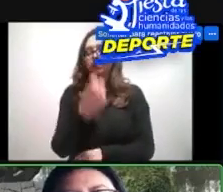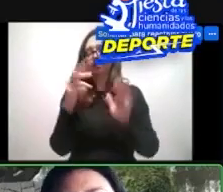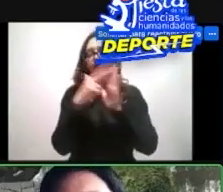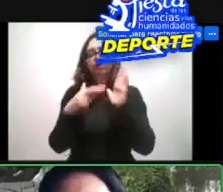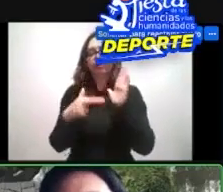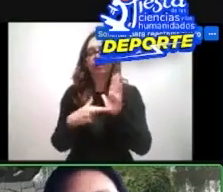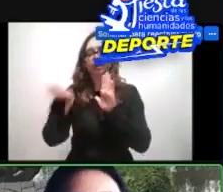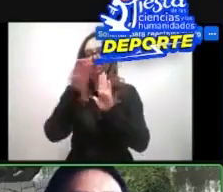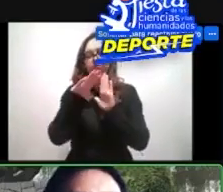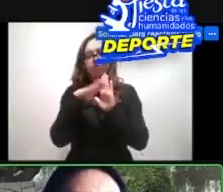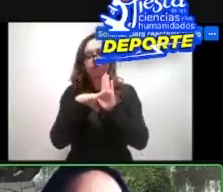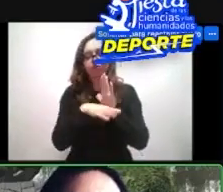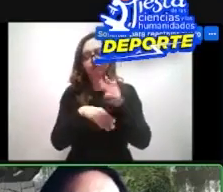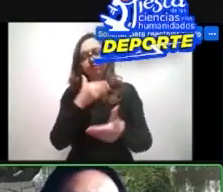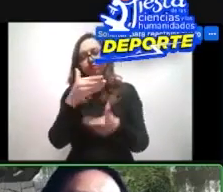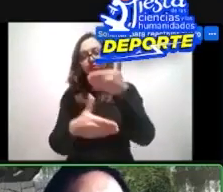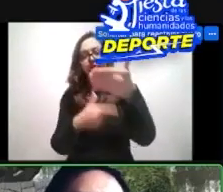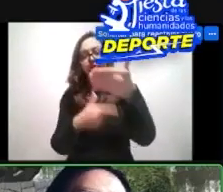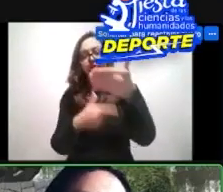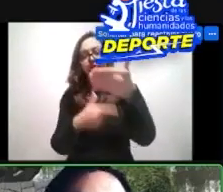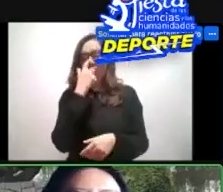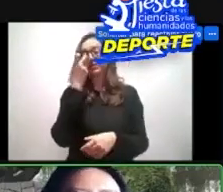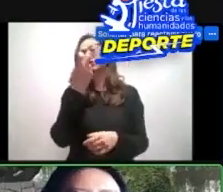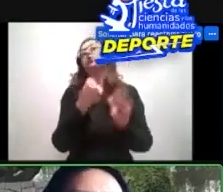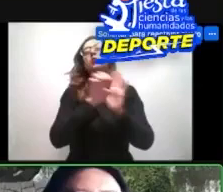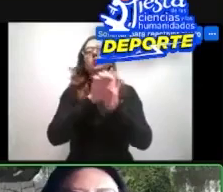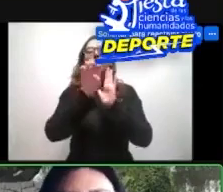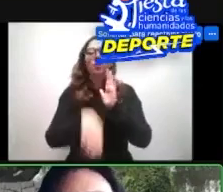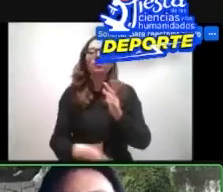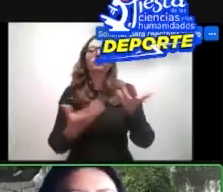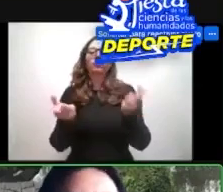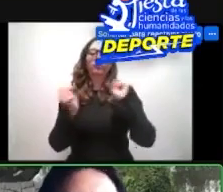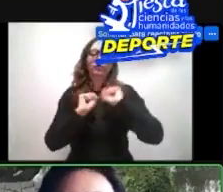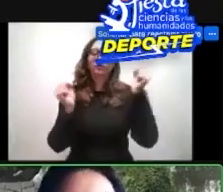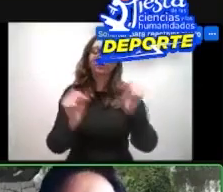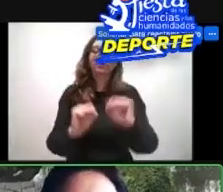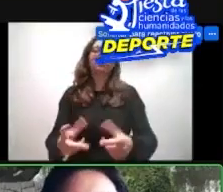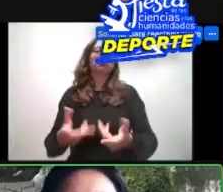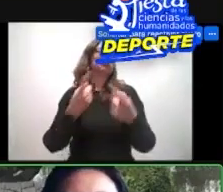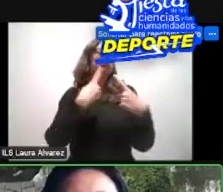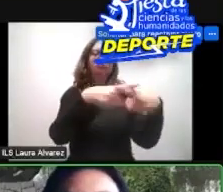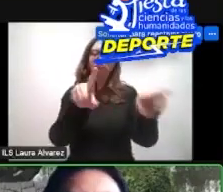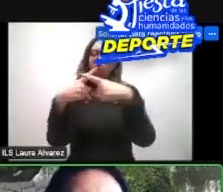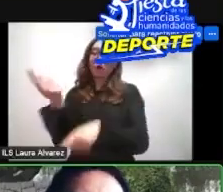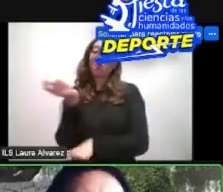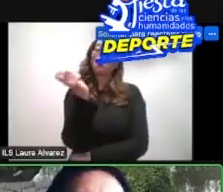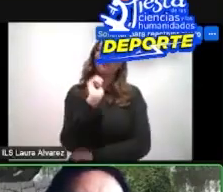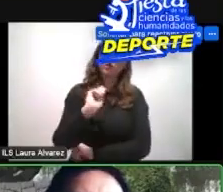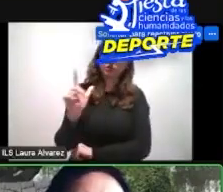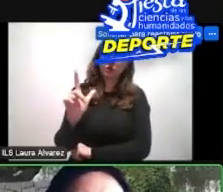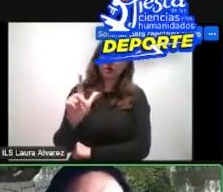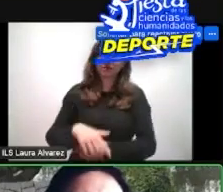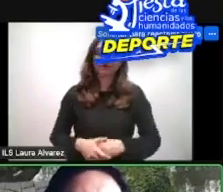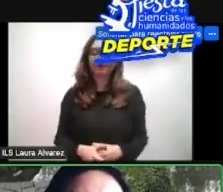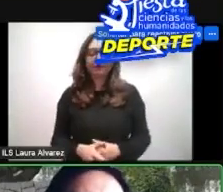reglamentaciones a seguir. Y algunos de estos ejemplos, pues, es el atletismo, gimnasia, canotaje, entre otros tantos. Con base